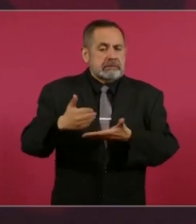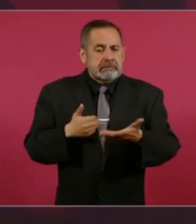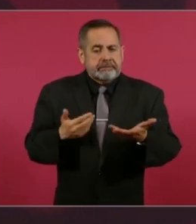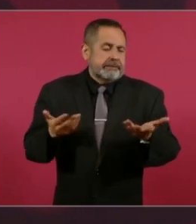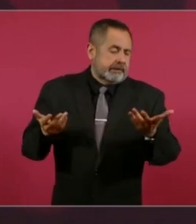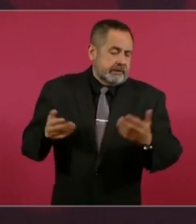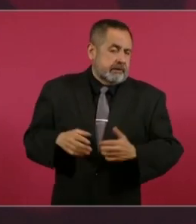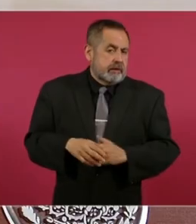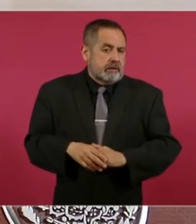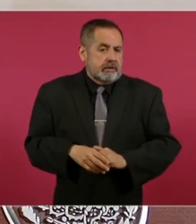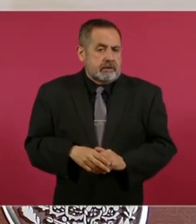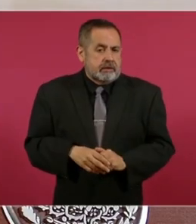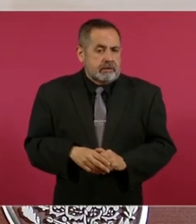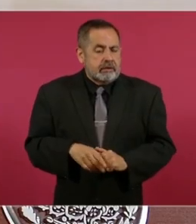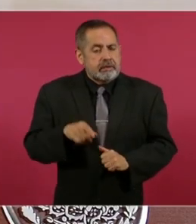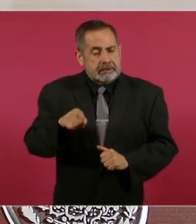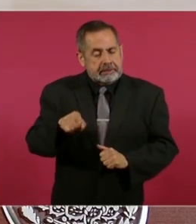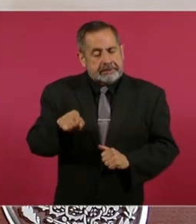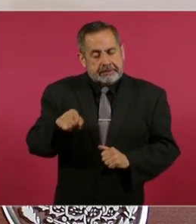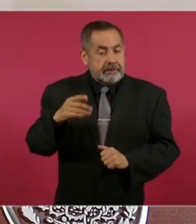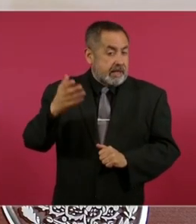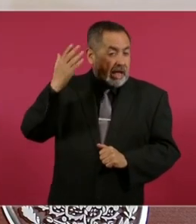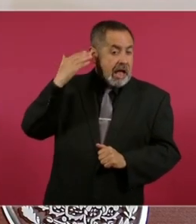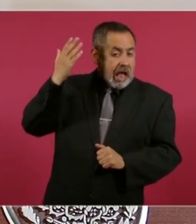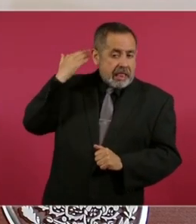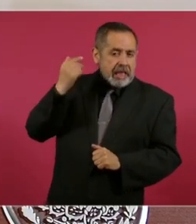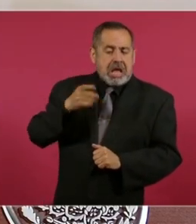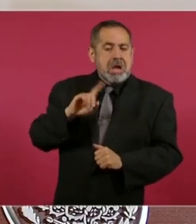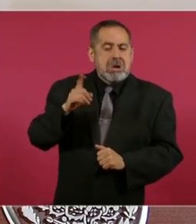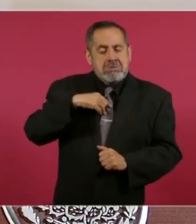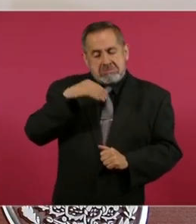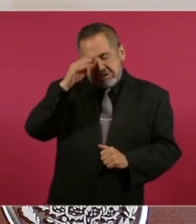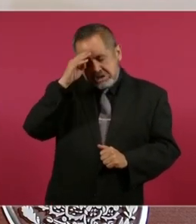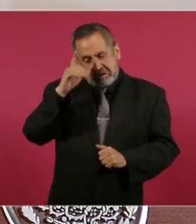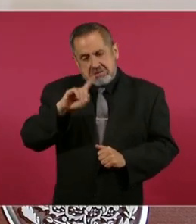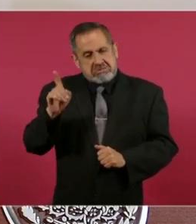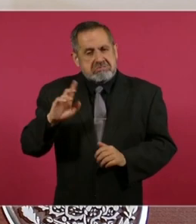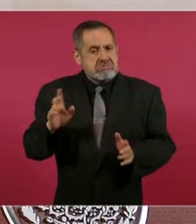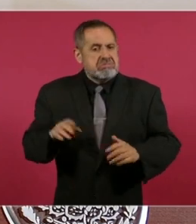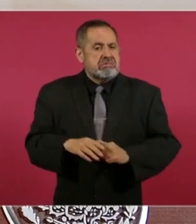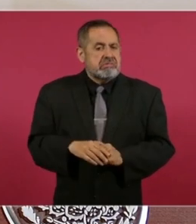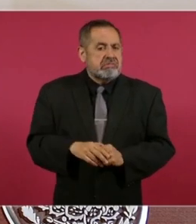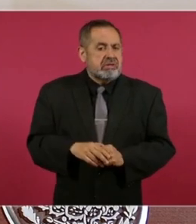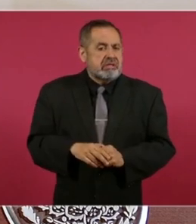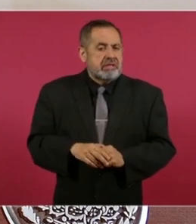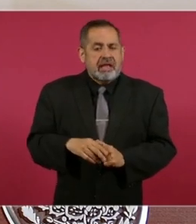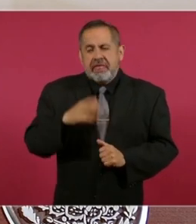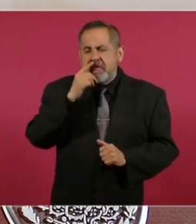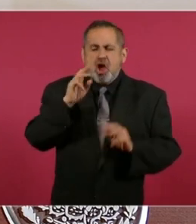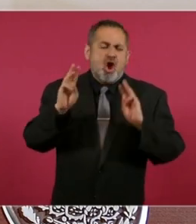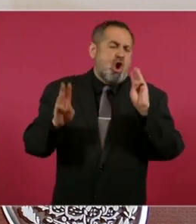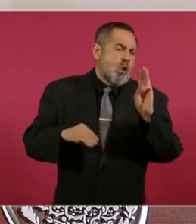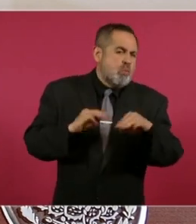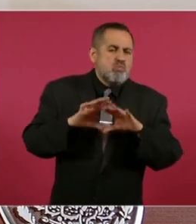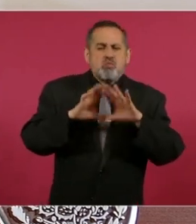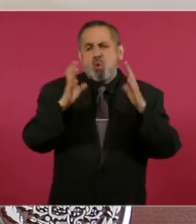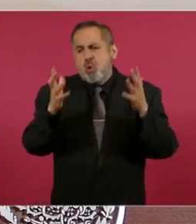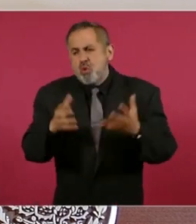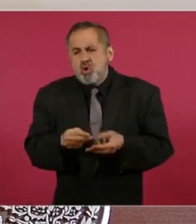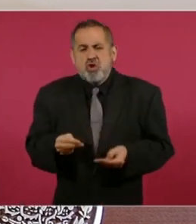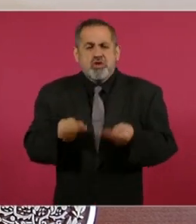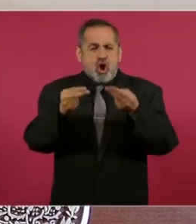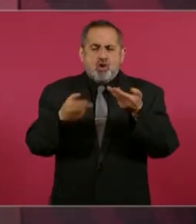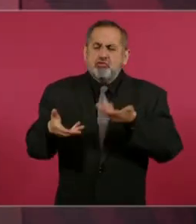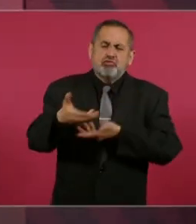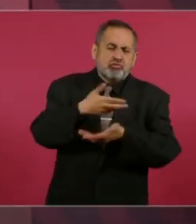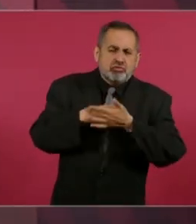todo esto que antes no se tomaba en cuenta, se decía, en un mundo globalizado hay